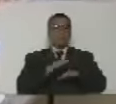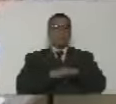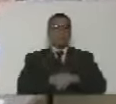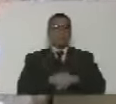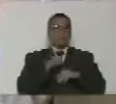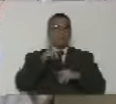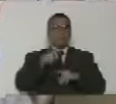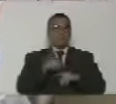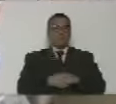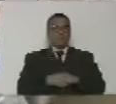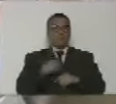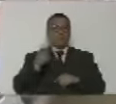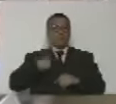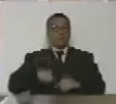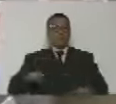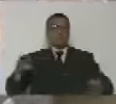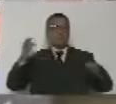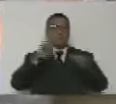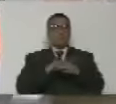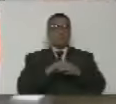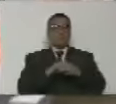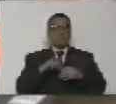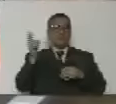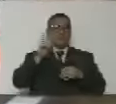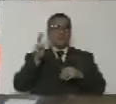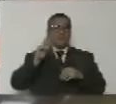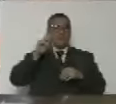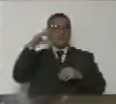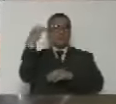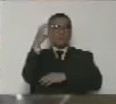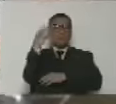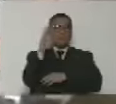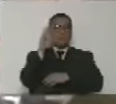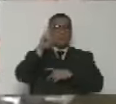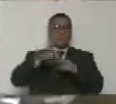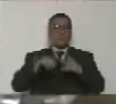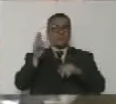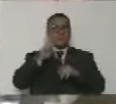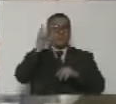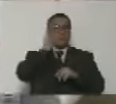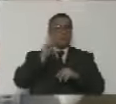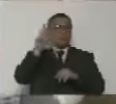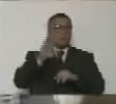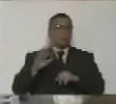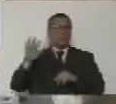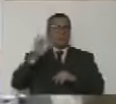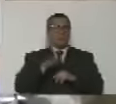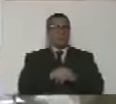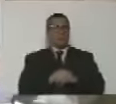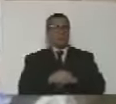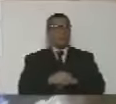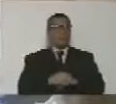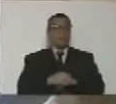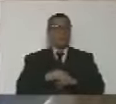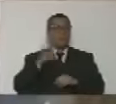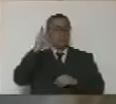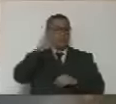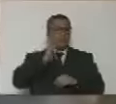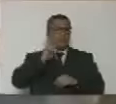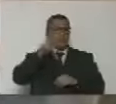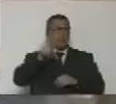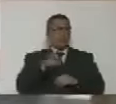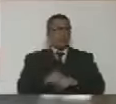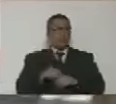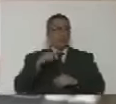a lo que debe ser la unidad entre la República de Colombia y la República Bolivariana de Venezuela. Bolívar, desde el manifiesto